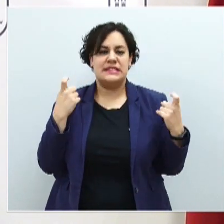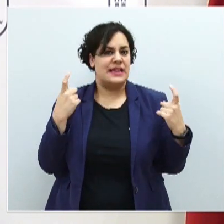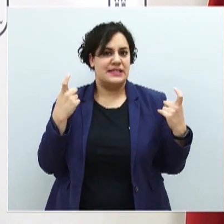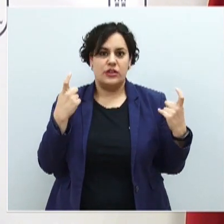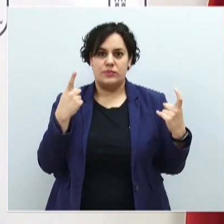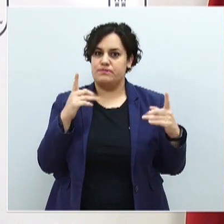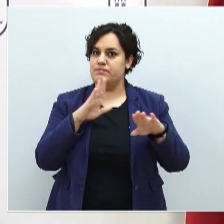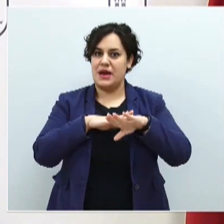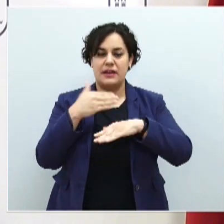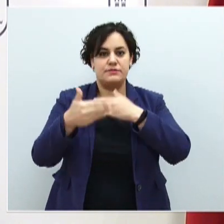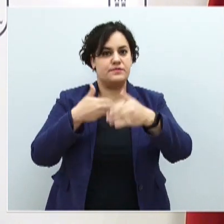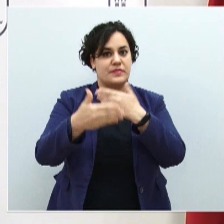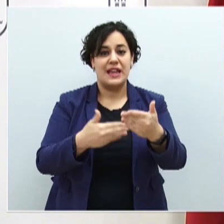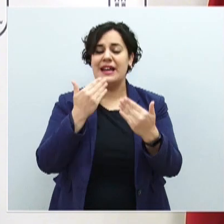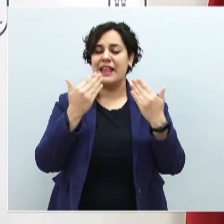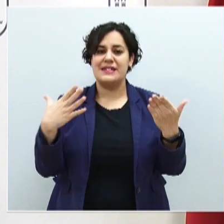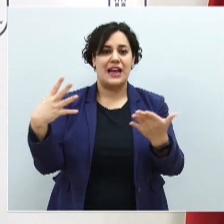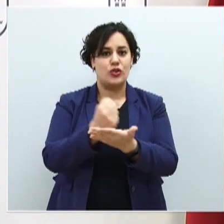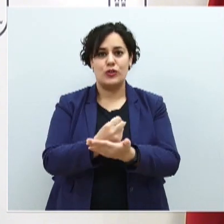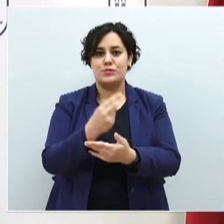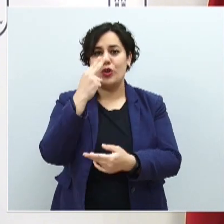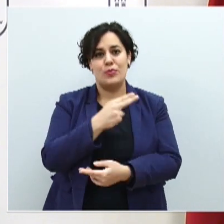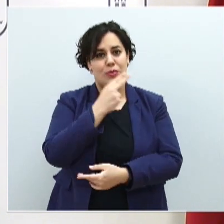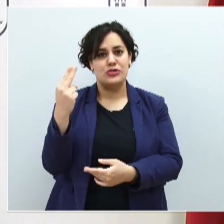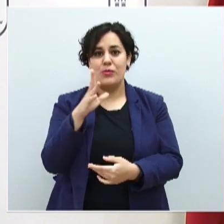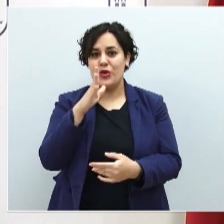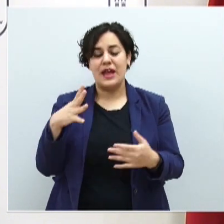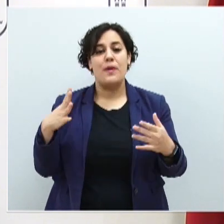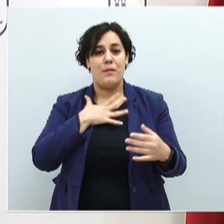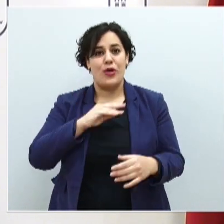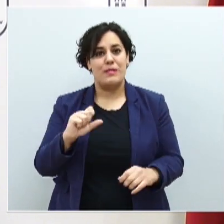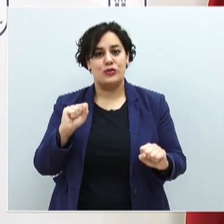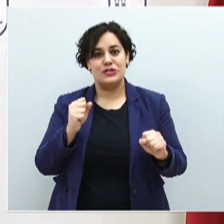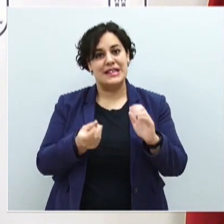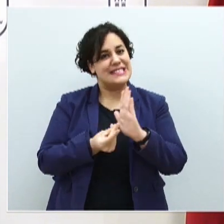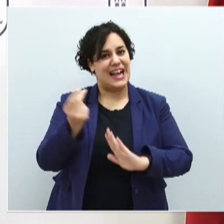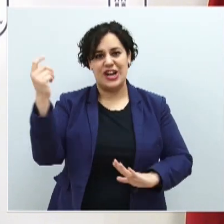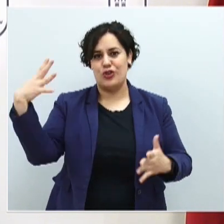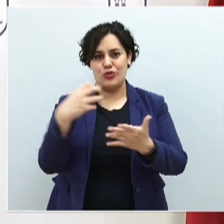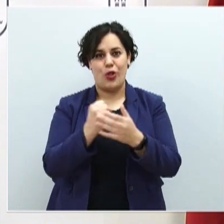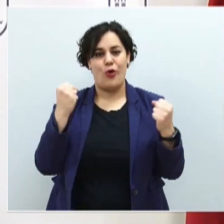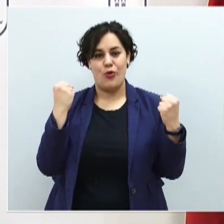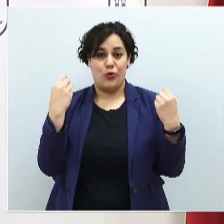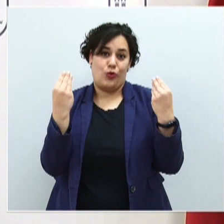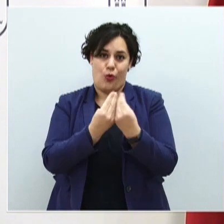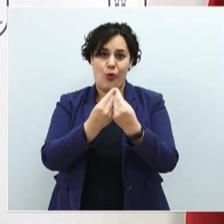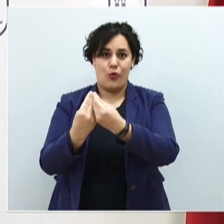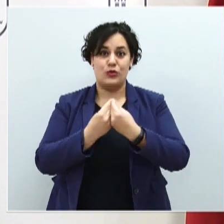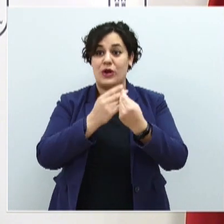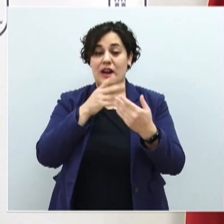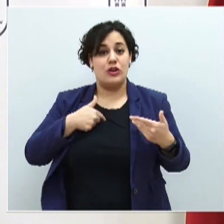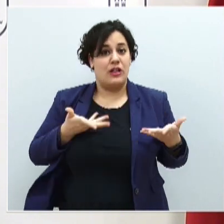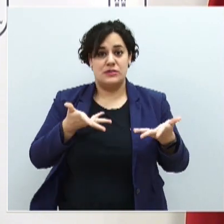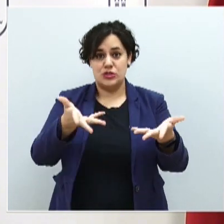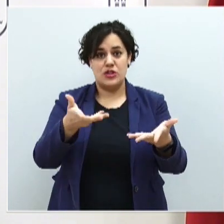gracias a todos por vuestro compromiso, porque de esto saldremos todos juntos. Y ahora, sin más, estoy a su disposición para las preguntas que quieran hacer o que